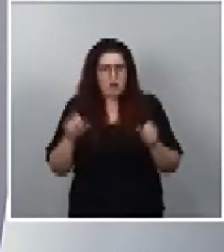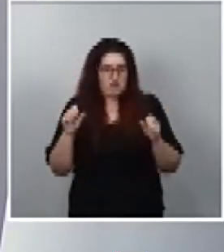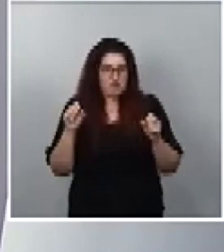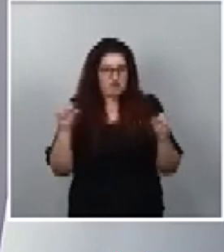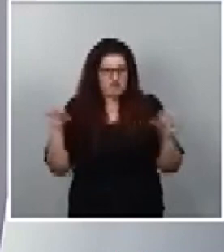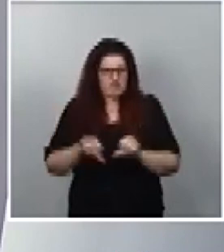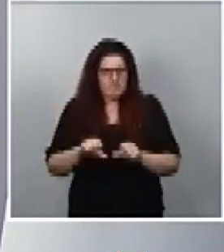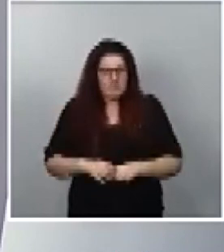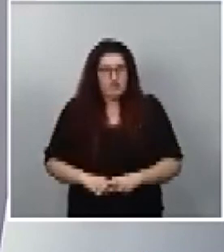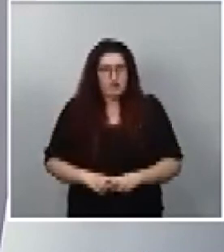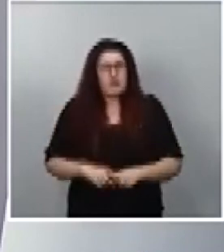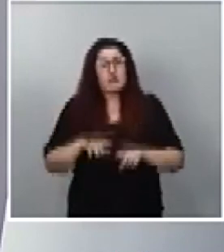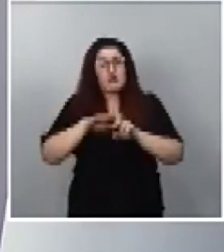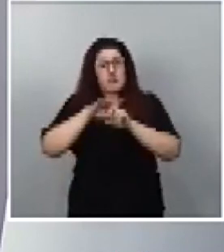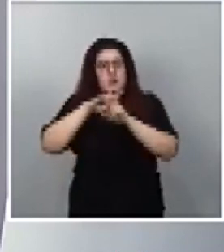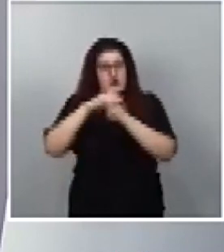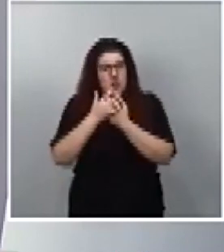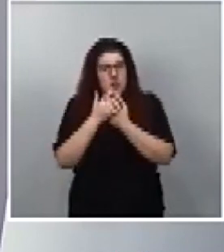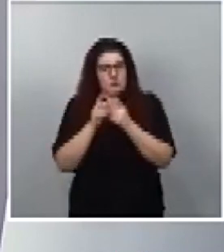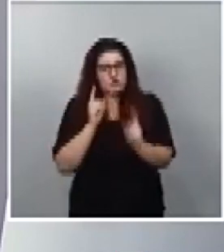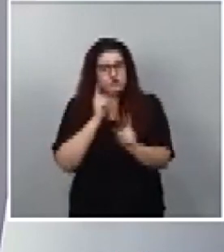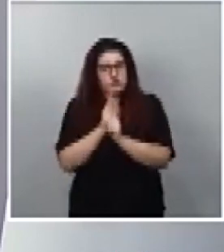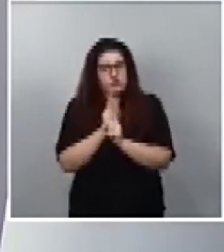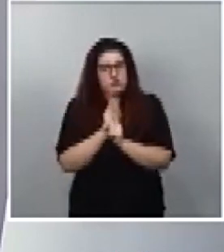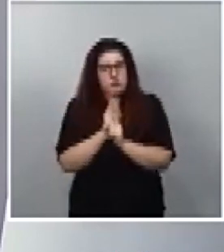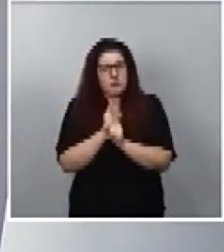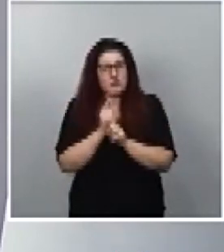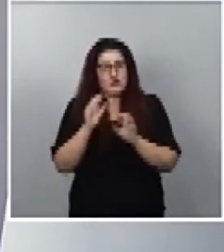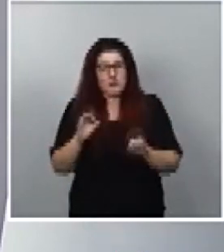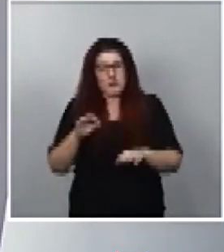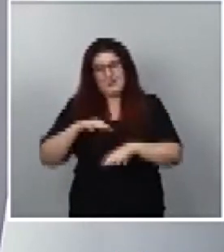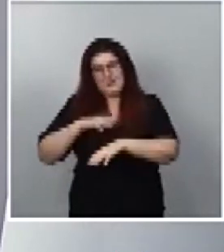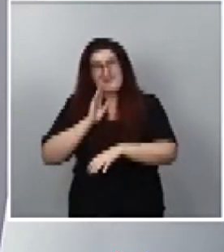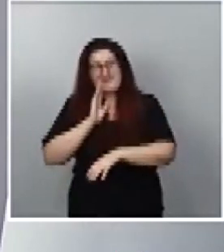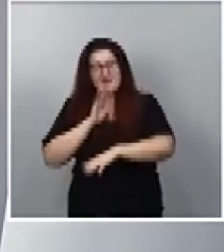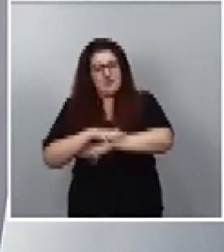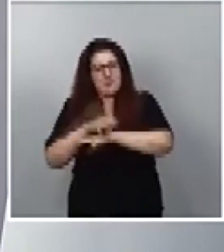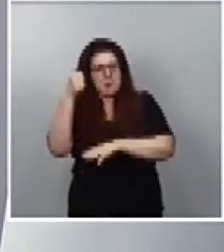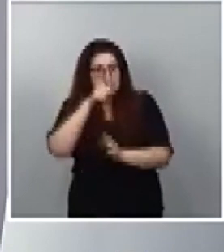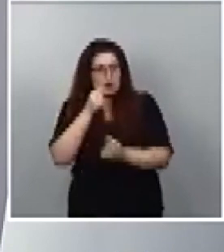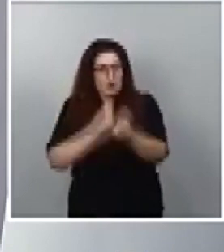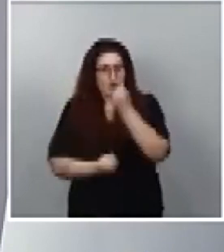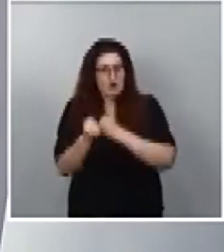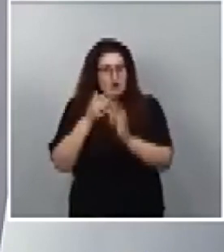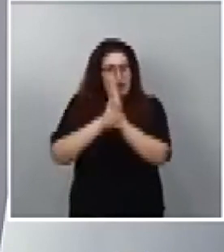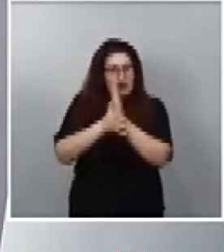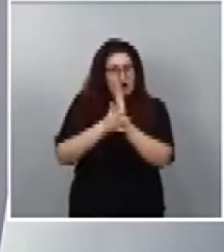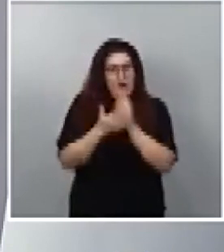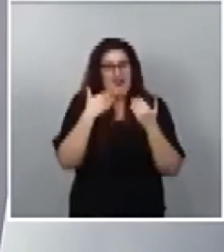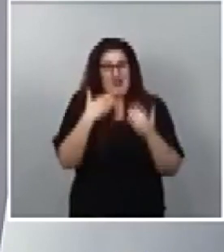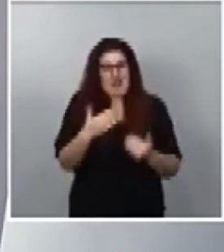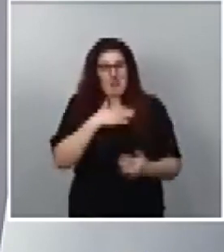abordar esta situación que como acaba de explicar el ministro de economía está posibilitando que los datos